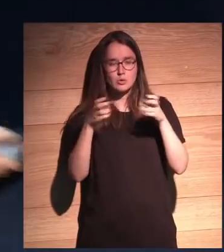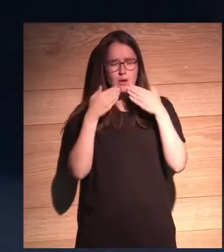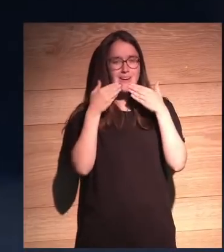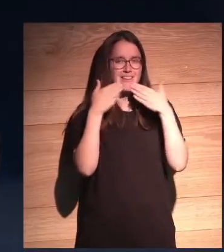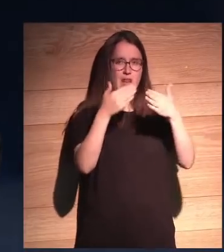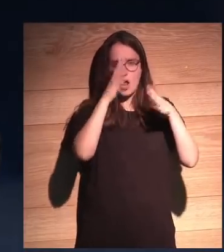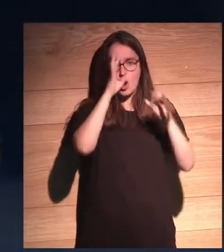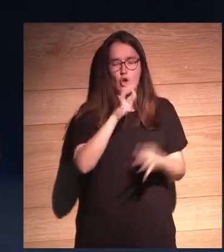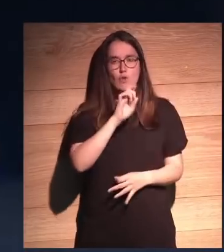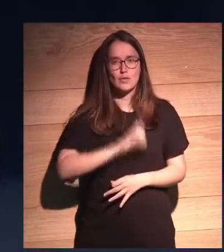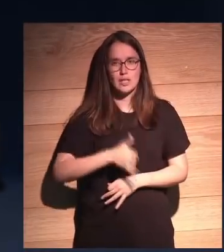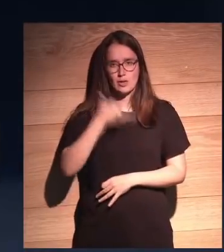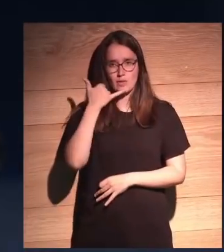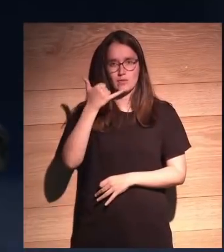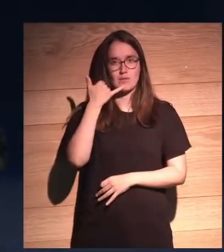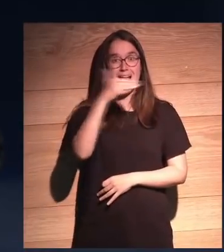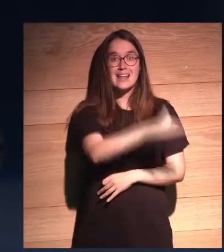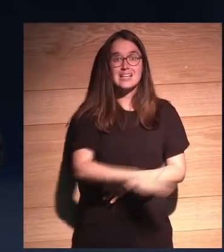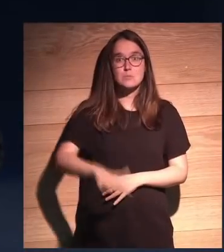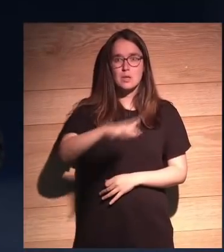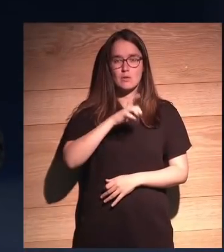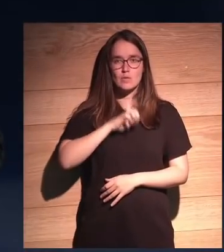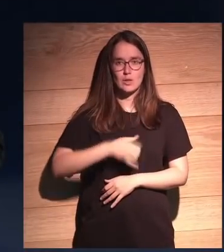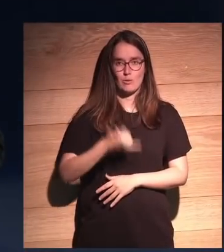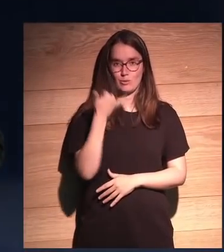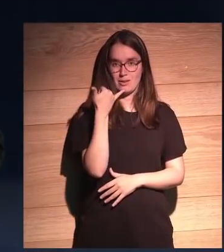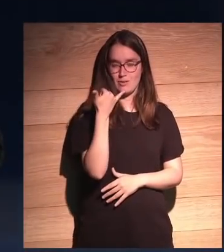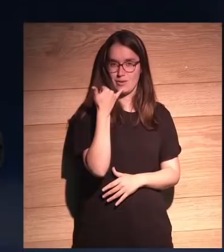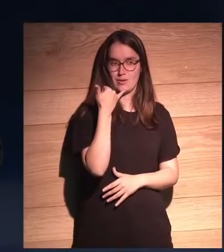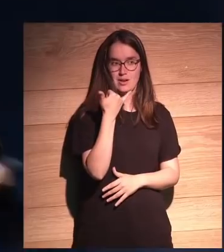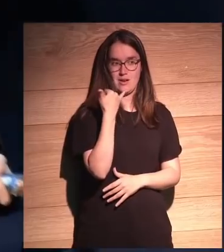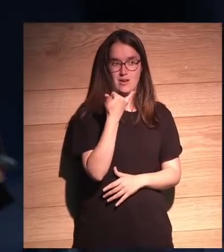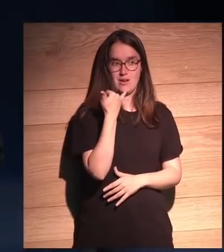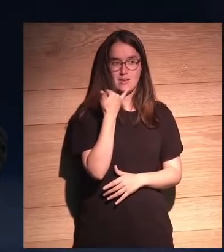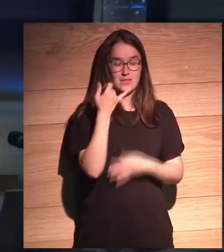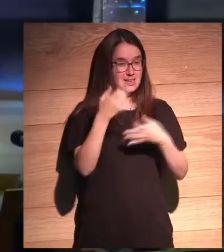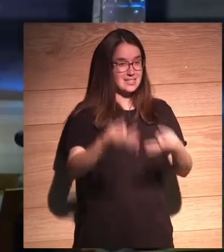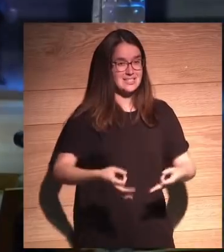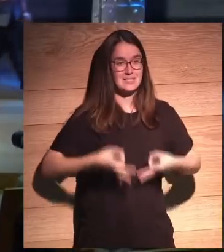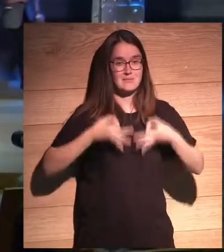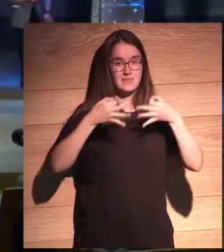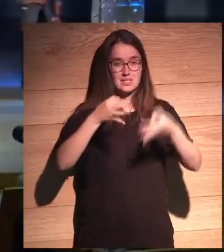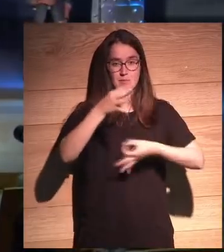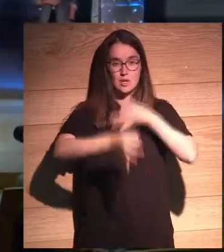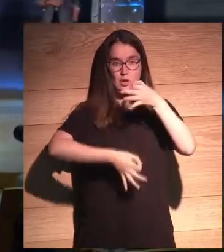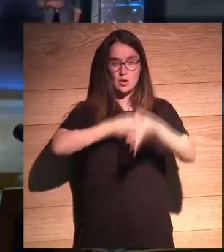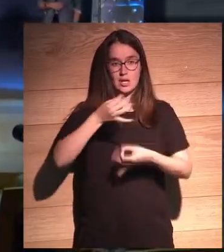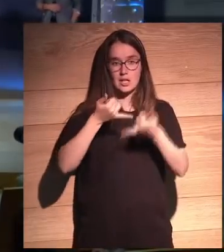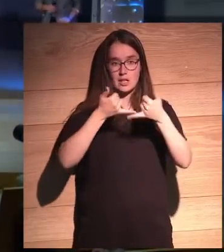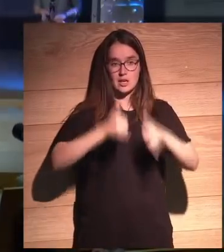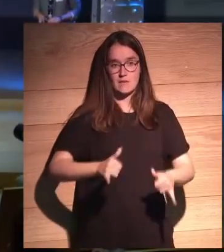por supuesto, a Fundación Telefónica, al espacio Fundación Telefónica, que siempre organiza